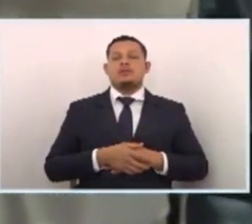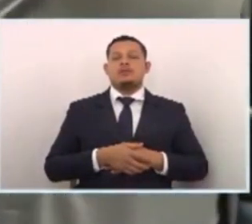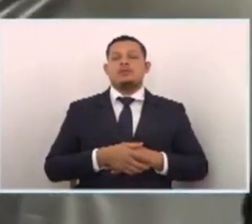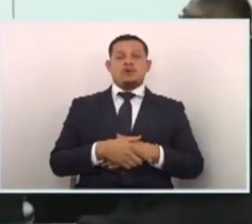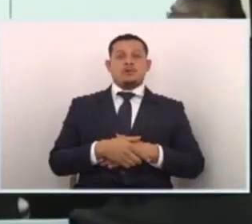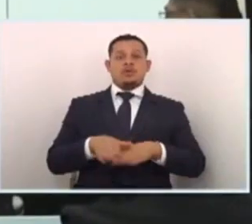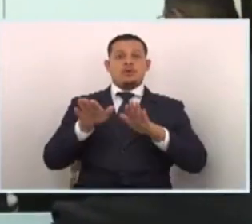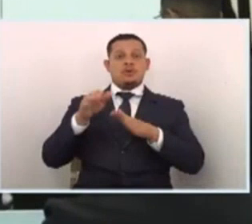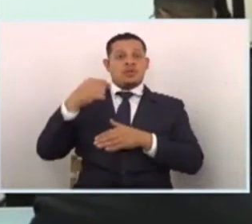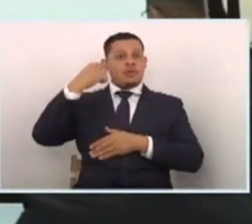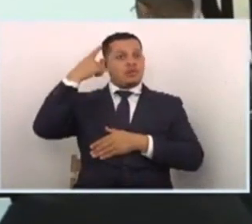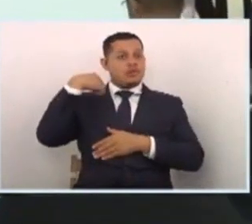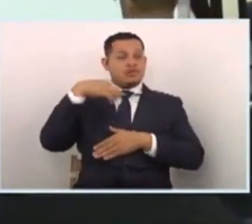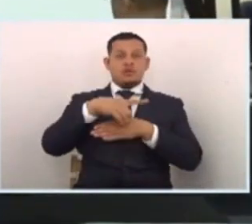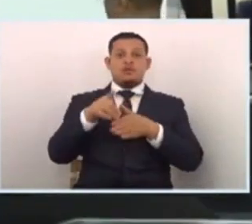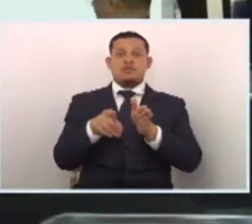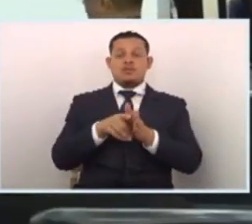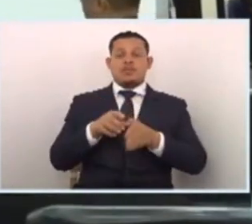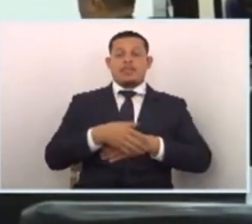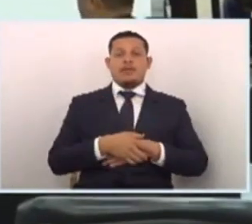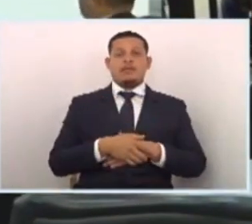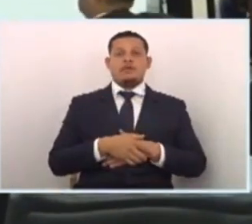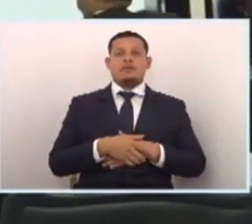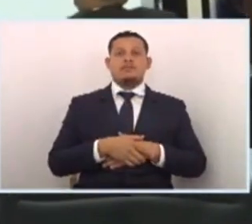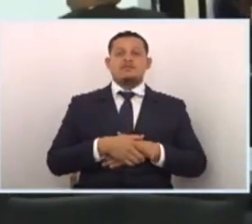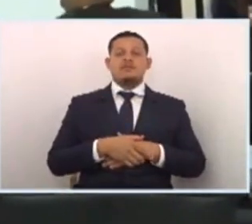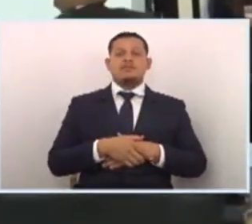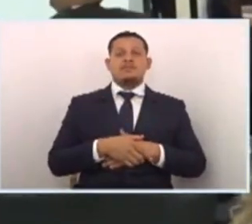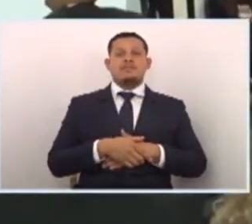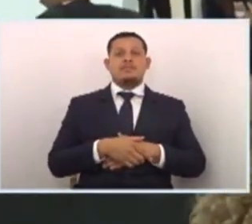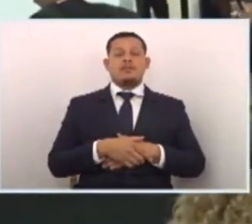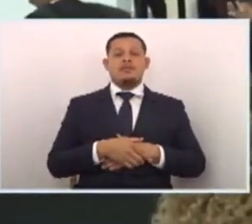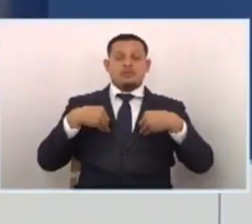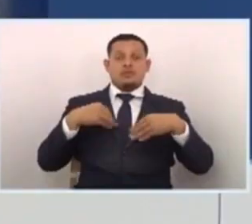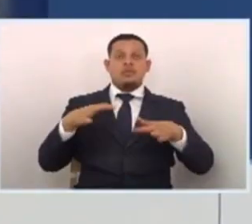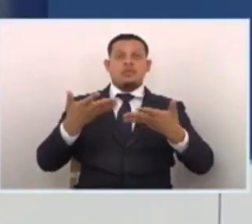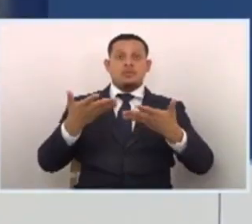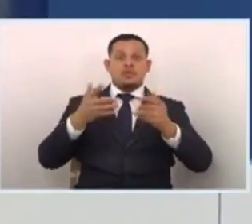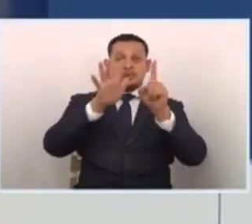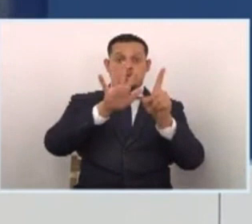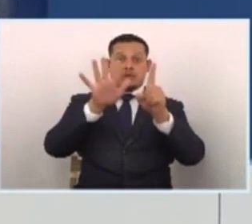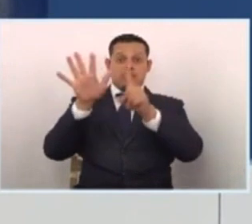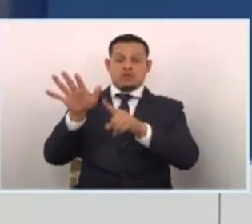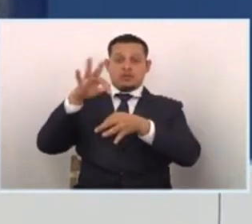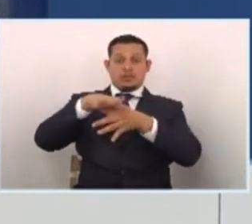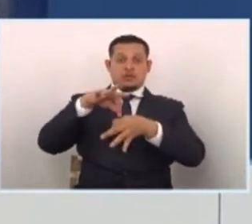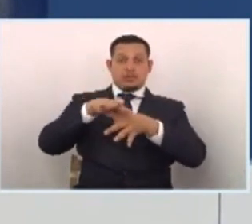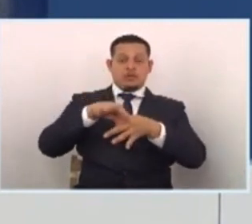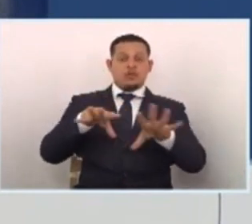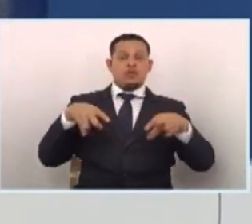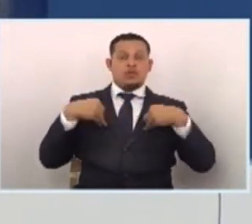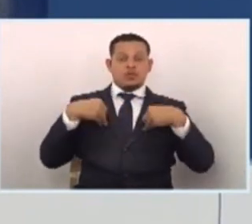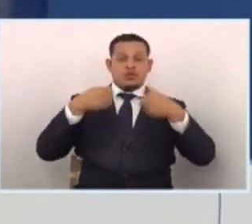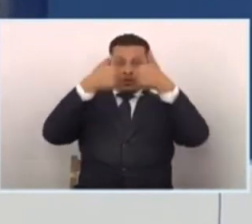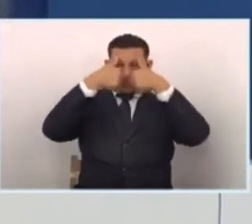248 de la Constitución de la República, que cambia el mecanismo para modificar la Carta Magna. Con 66 votos a